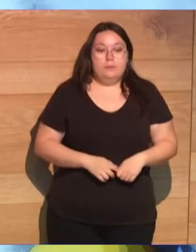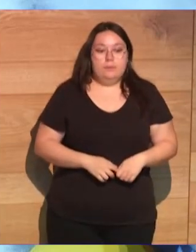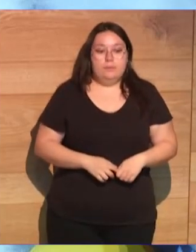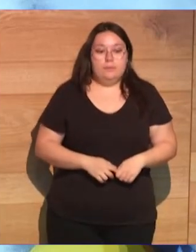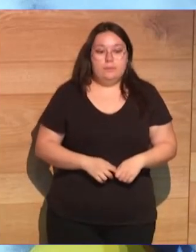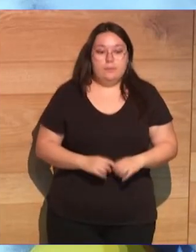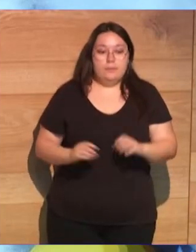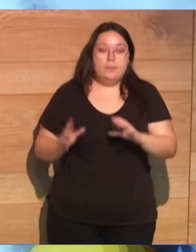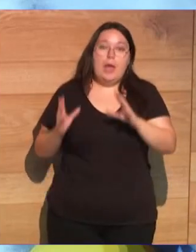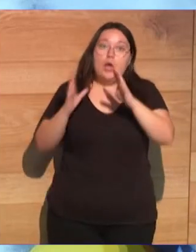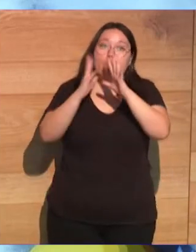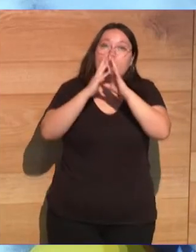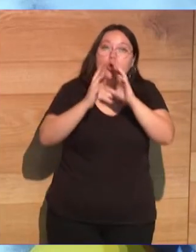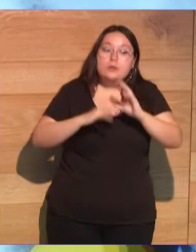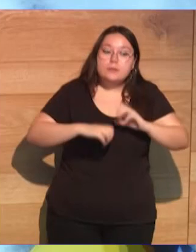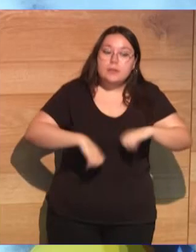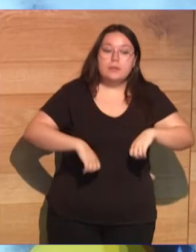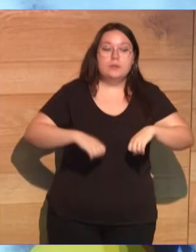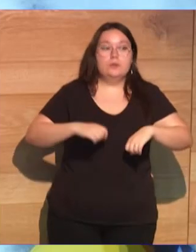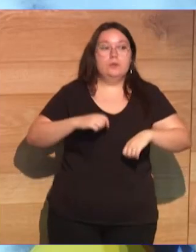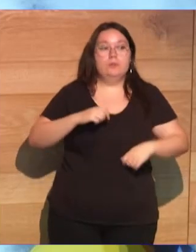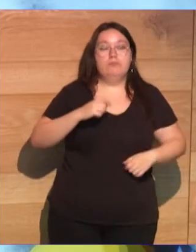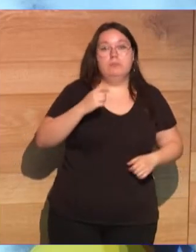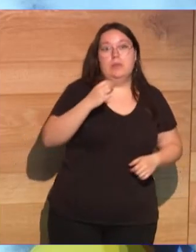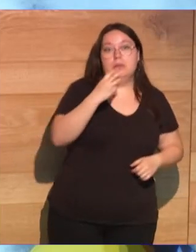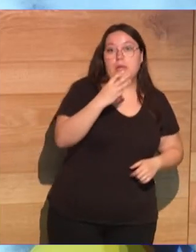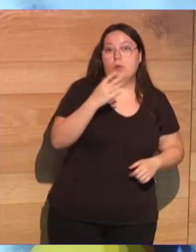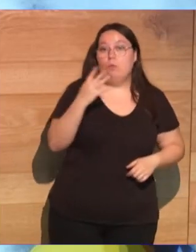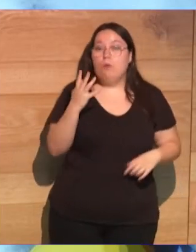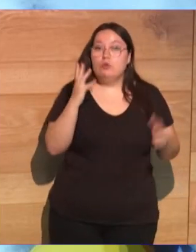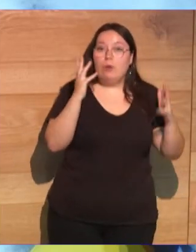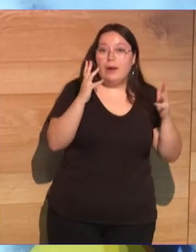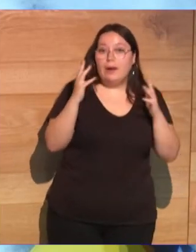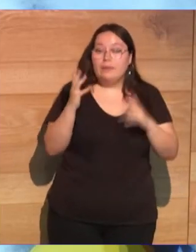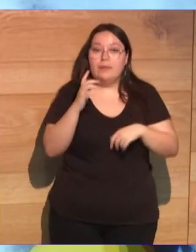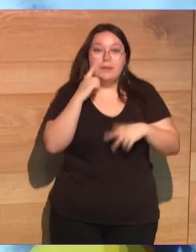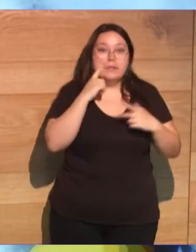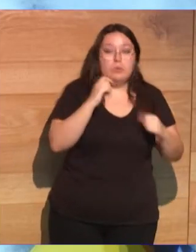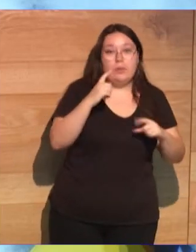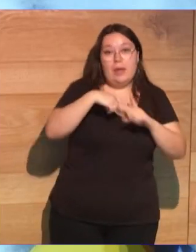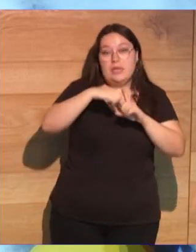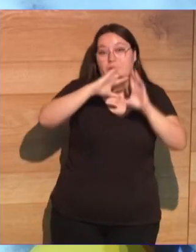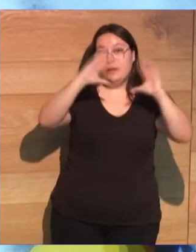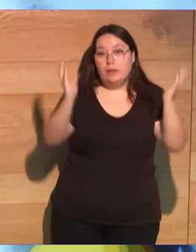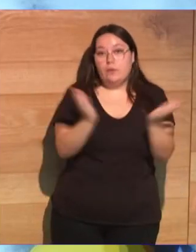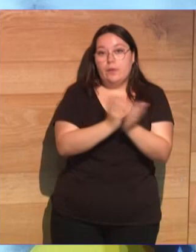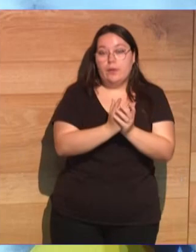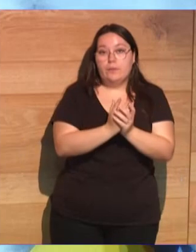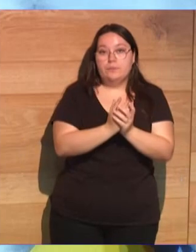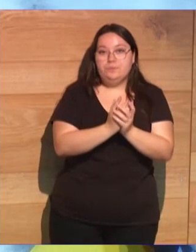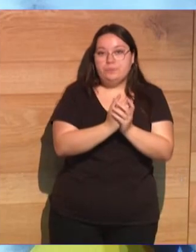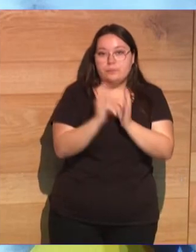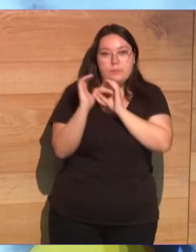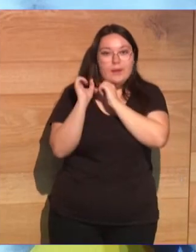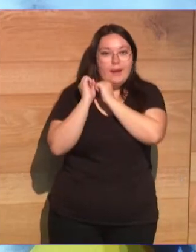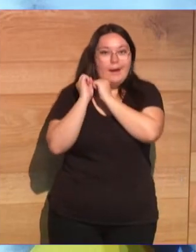en los 3 o 4 agencias que hay de salud a nivel internacional para considerar que adicción con